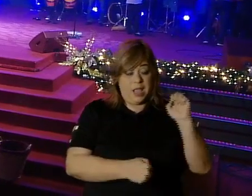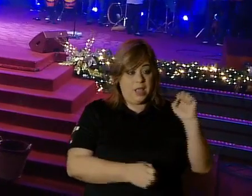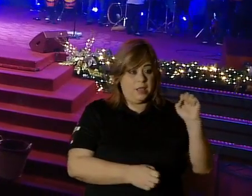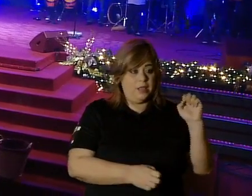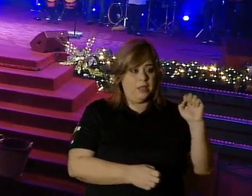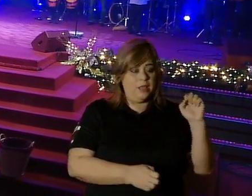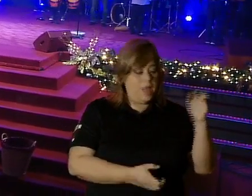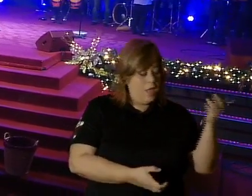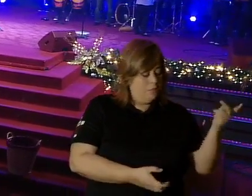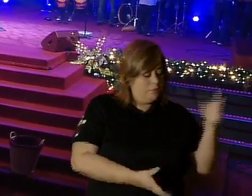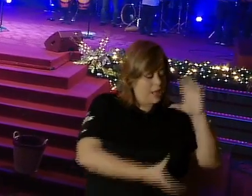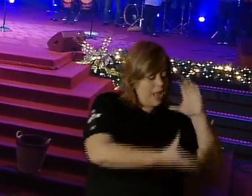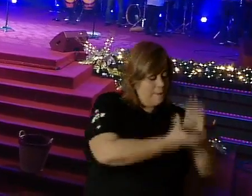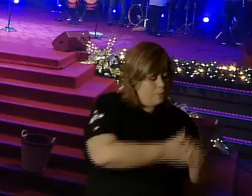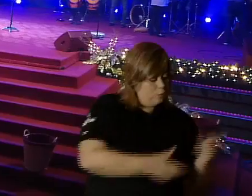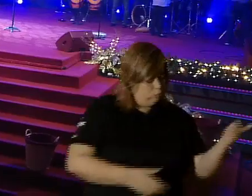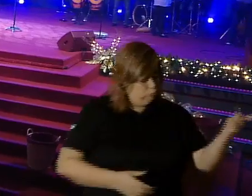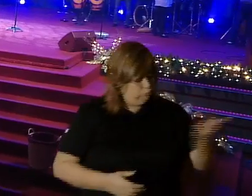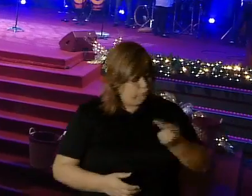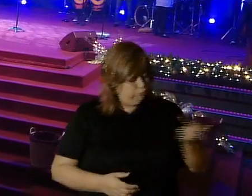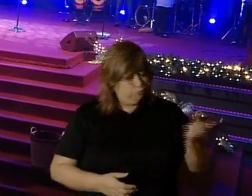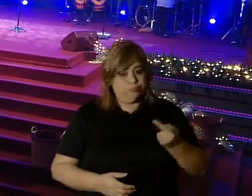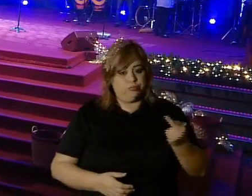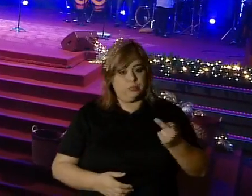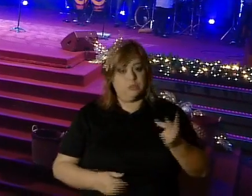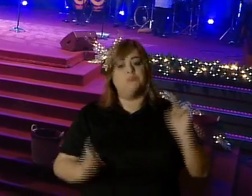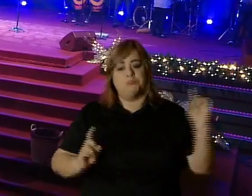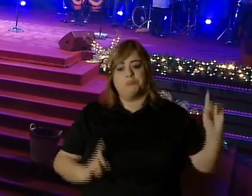usualmente los esposos hacen esa dinámica, y